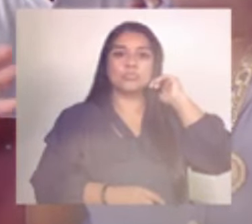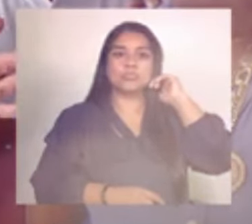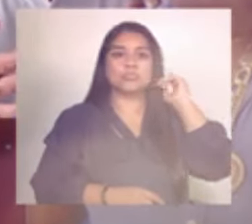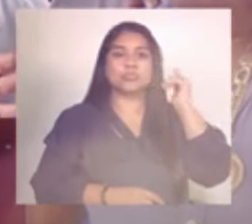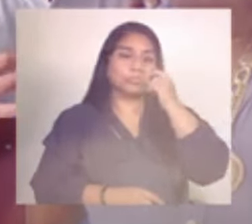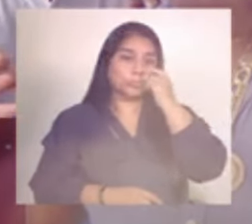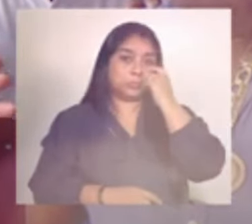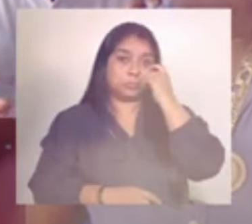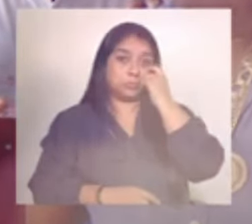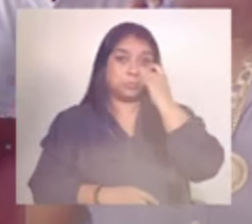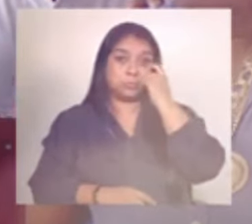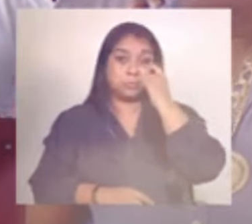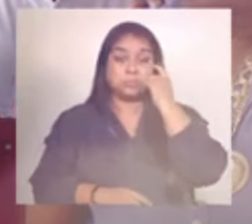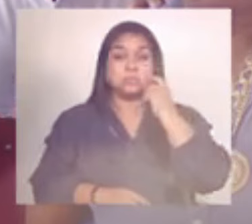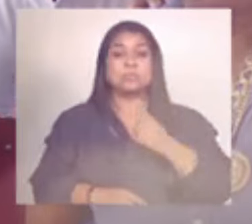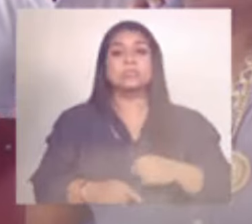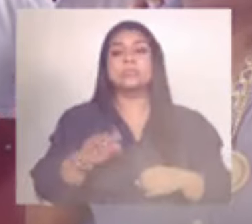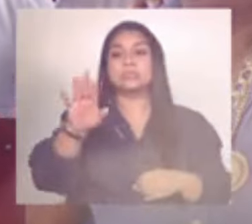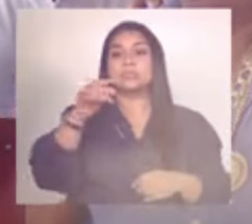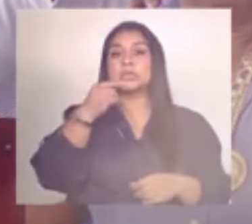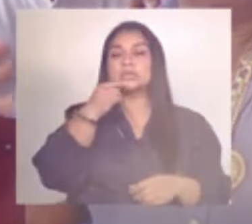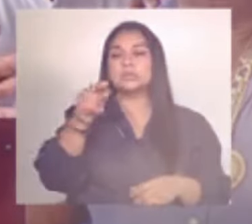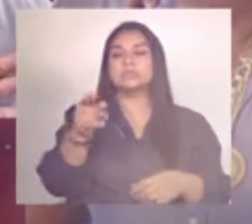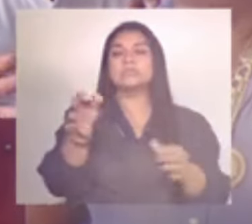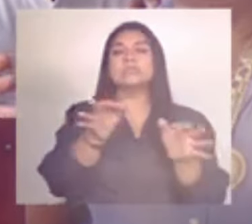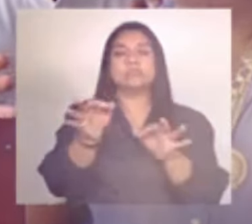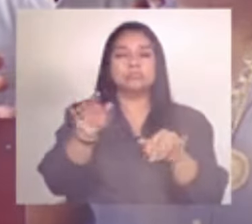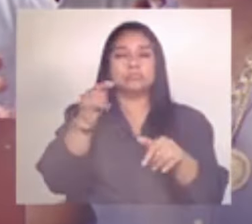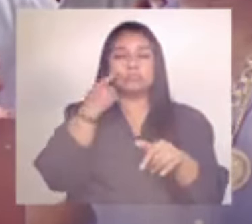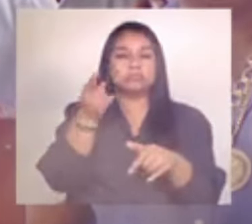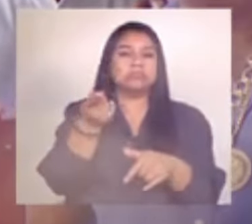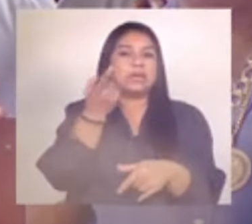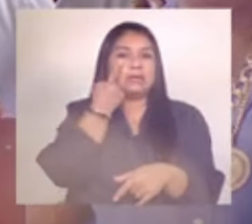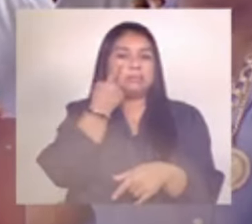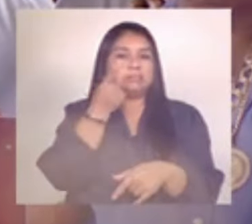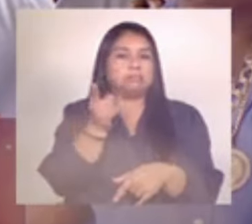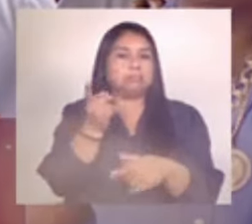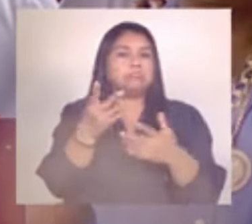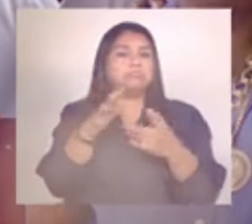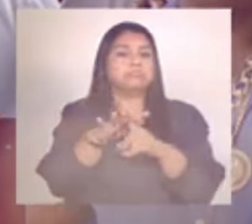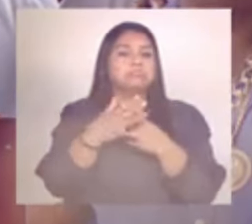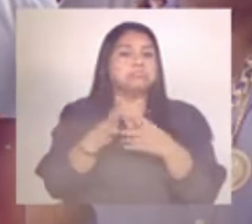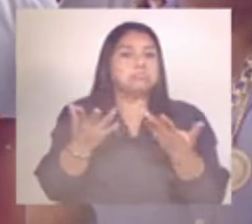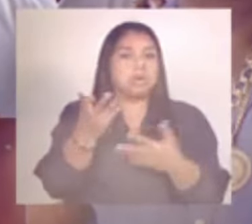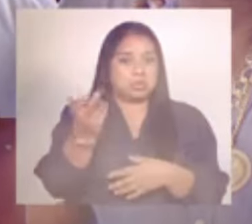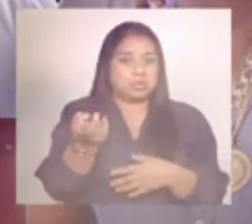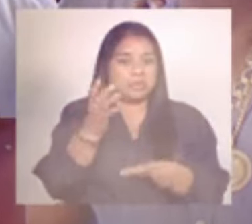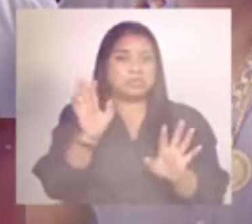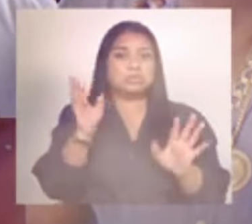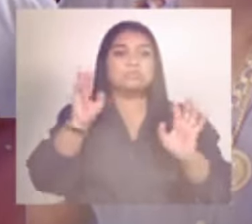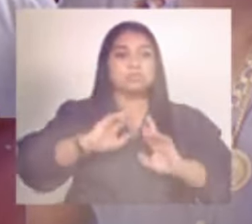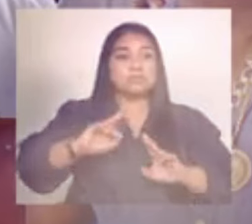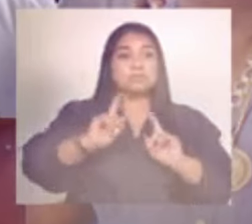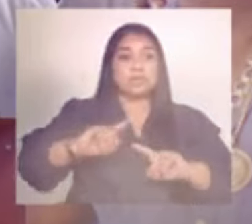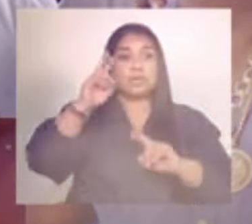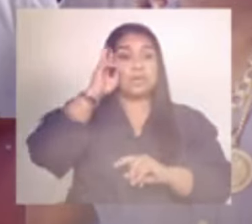Miren, en el caso de la... Mire, tendríamos que ver nuevamente de cuál es la situación, pero recuérdese que el problema de